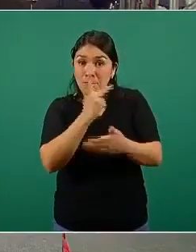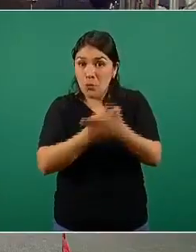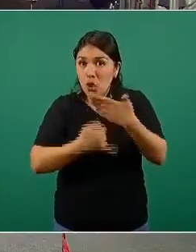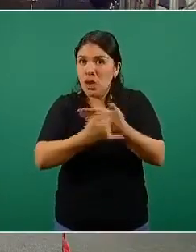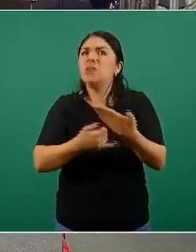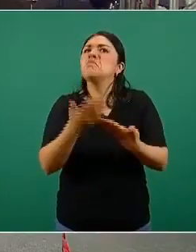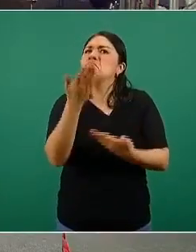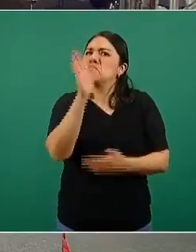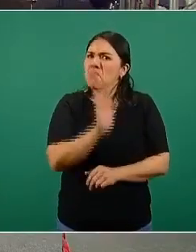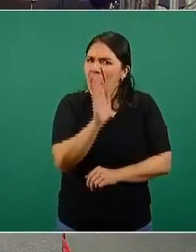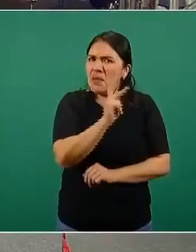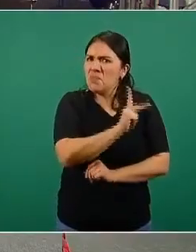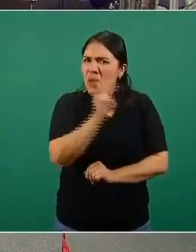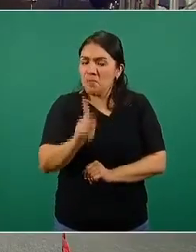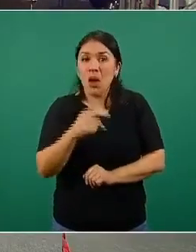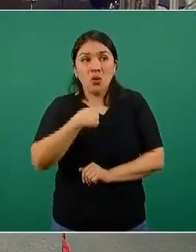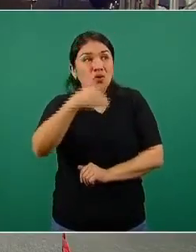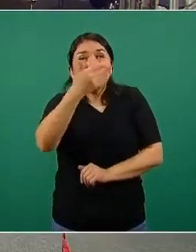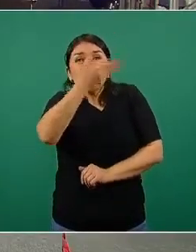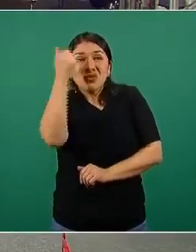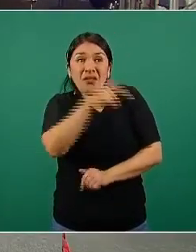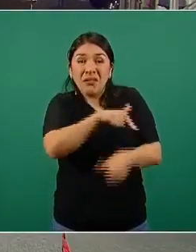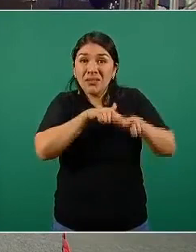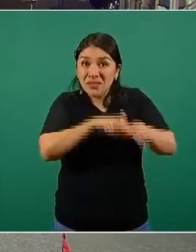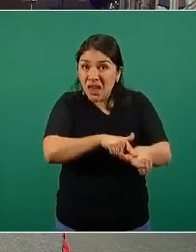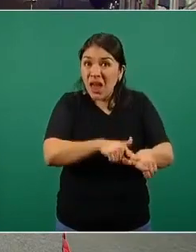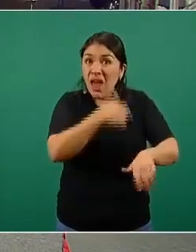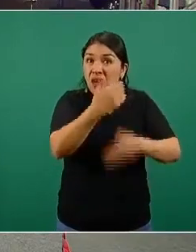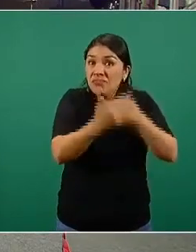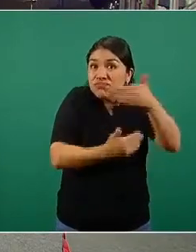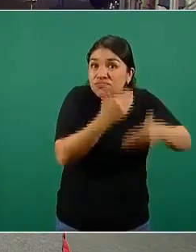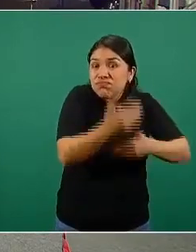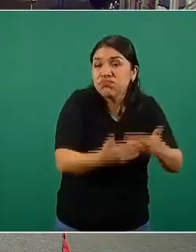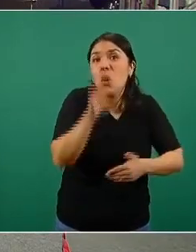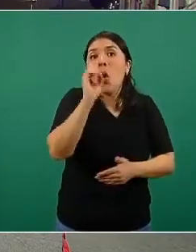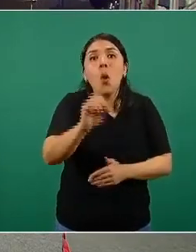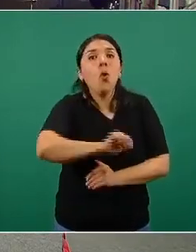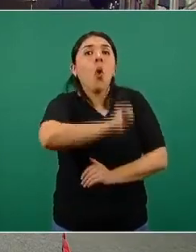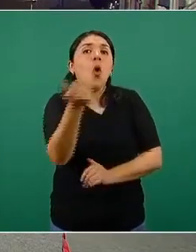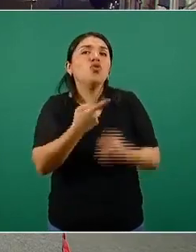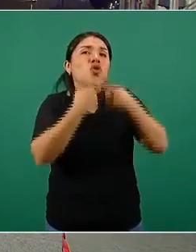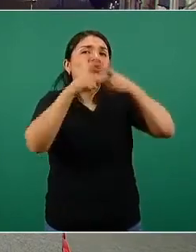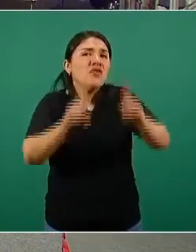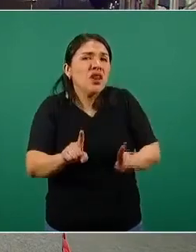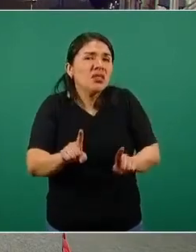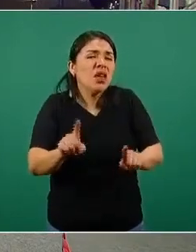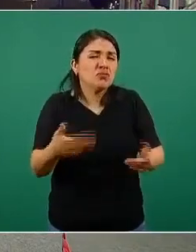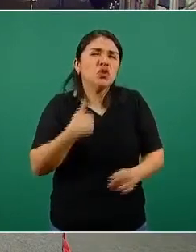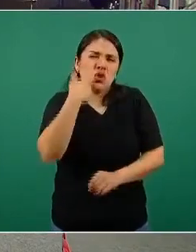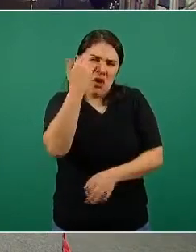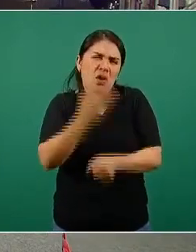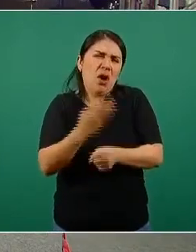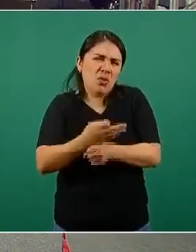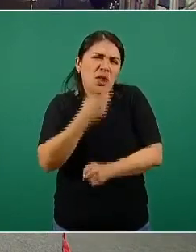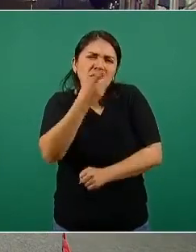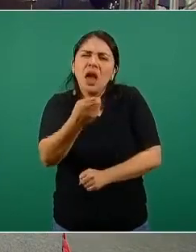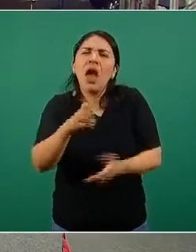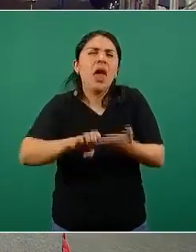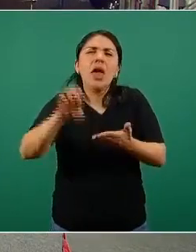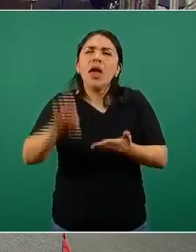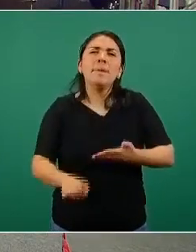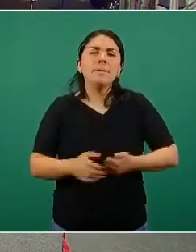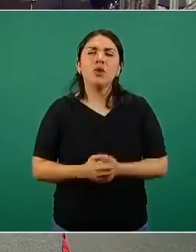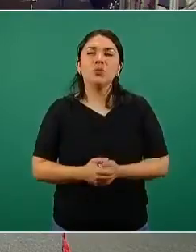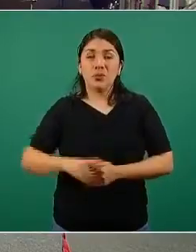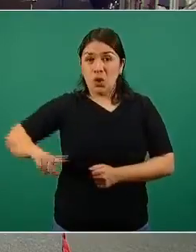seguir trabajando o manejen un programa también similar A mí me gustaría comentarle, por ejemplo,